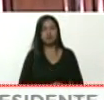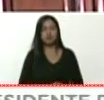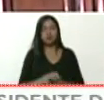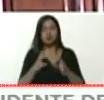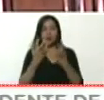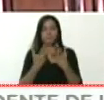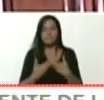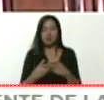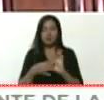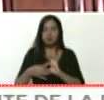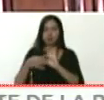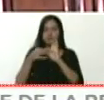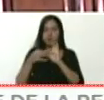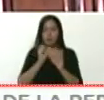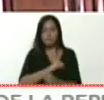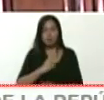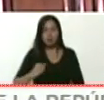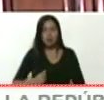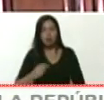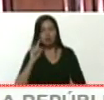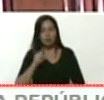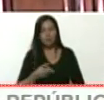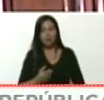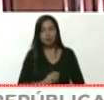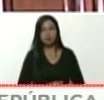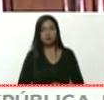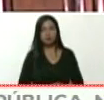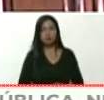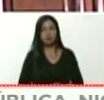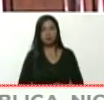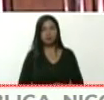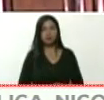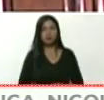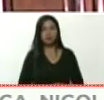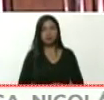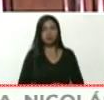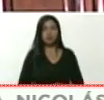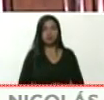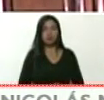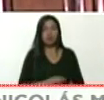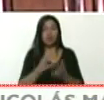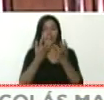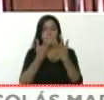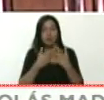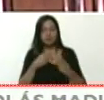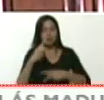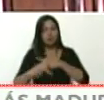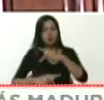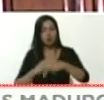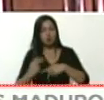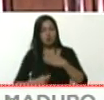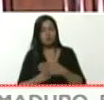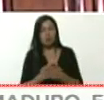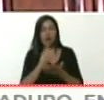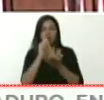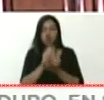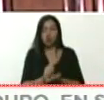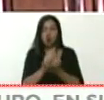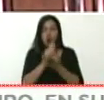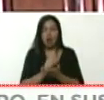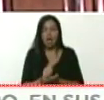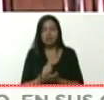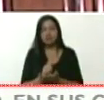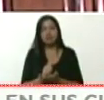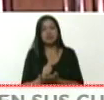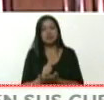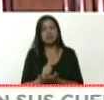empresa aliada, privada. Una empresa que está produciendo toneladas de carne de